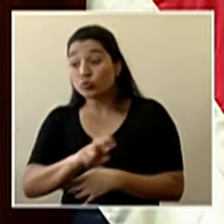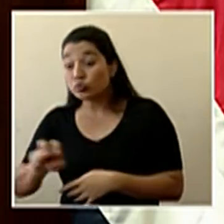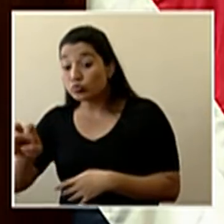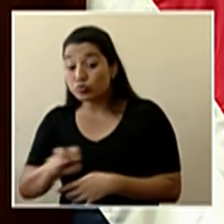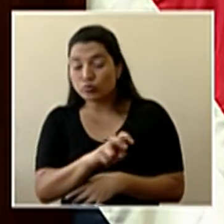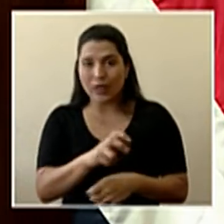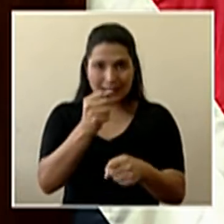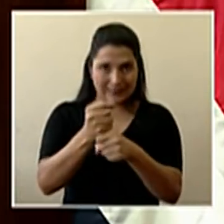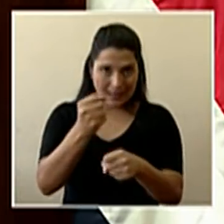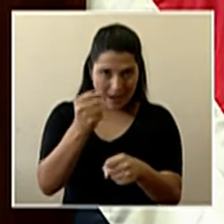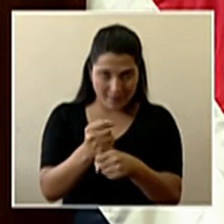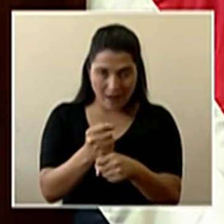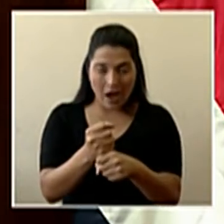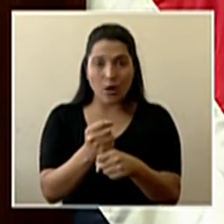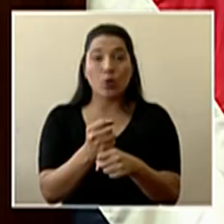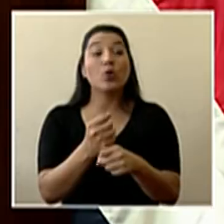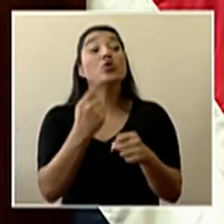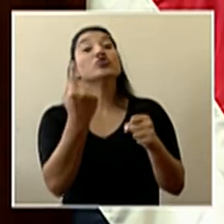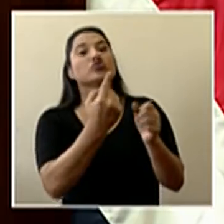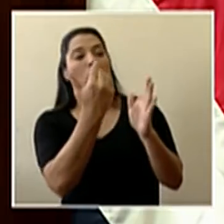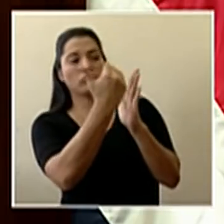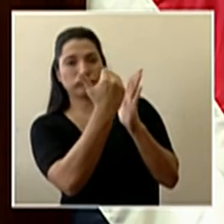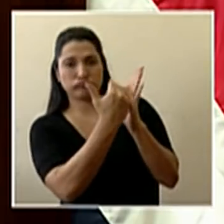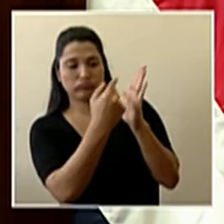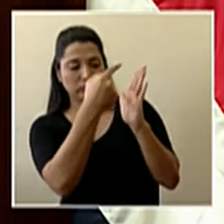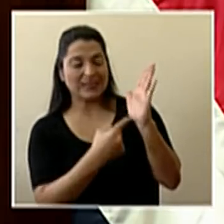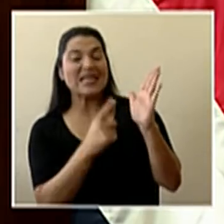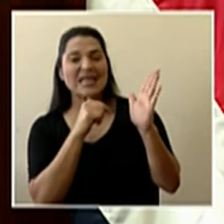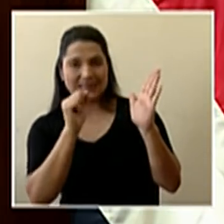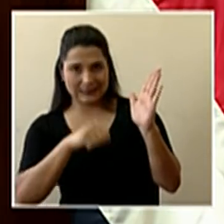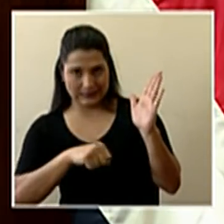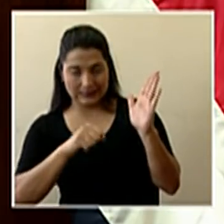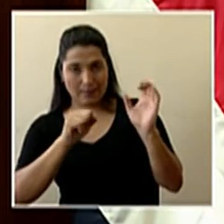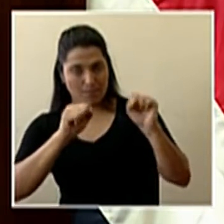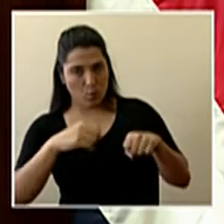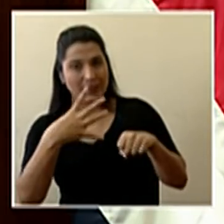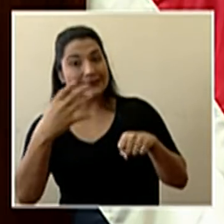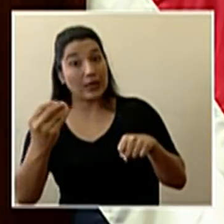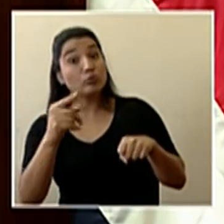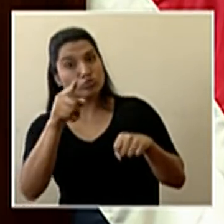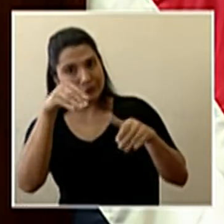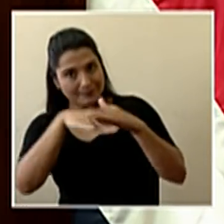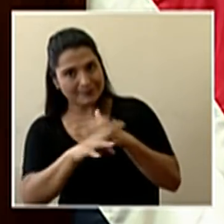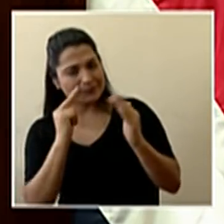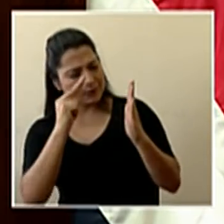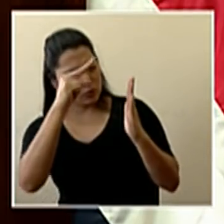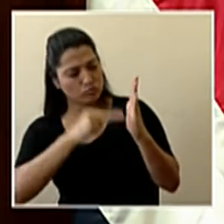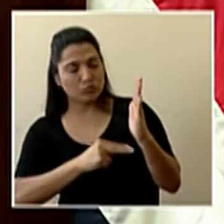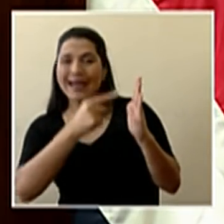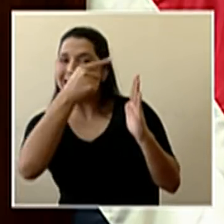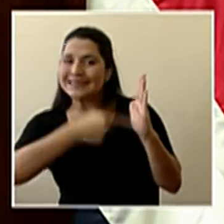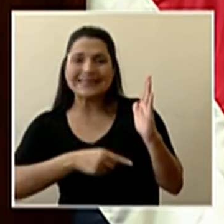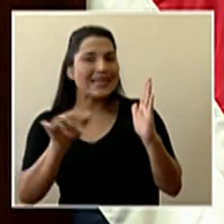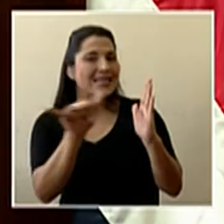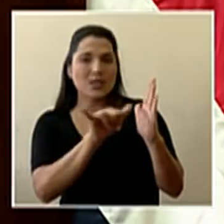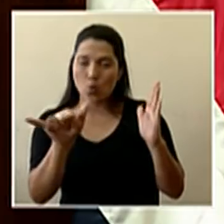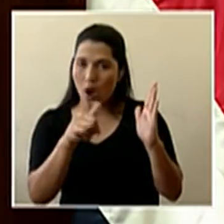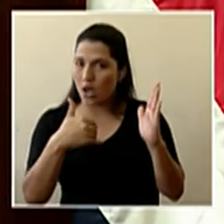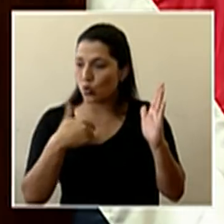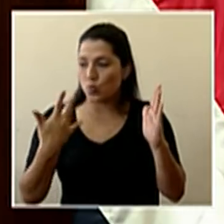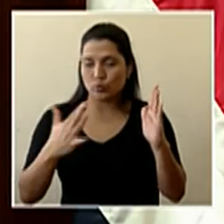las excepciones que están ahí en la lista, y por eso les pido que por favor revisen las excepciones, son las mismas excepciones que se mantienen